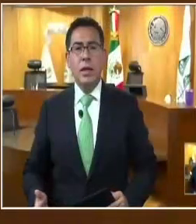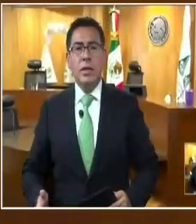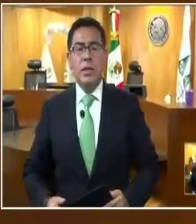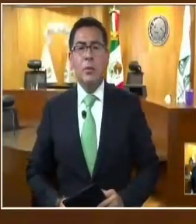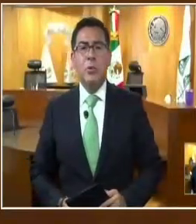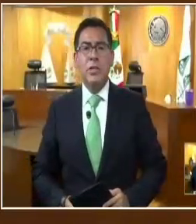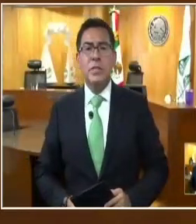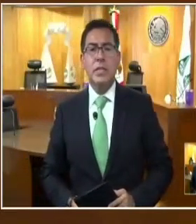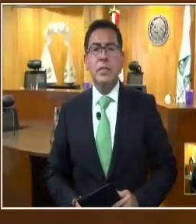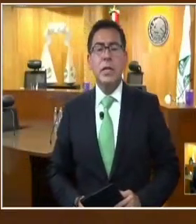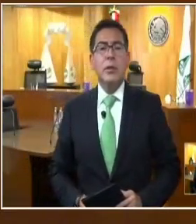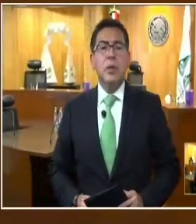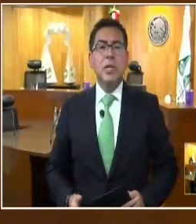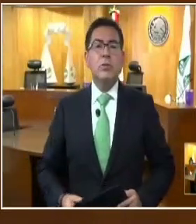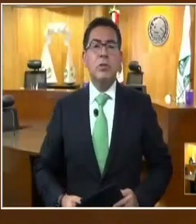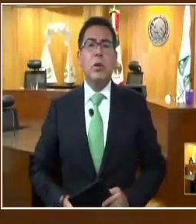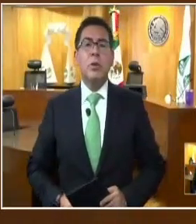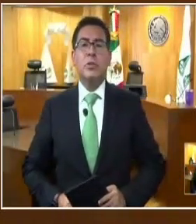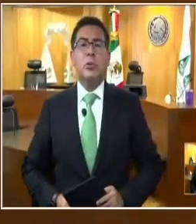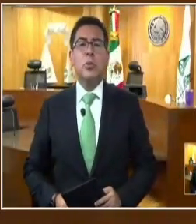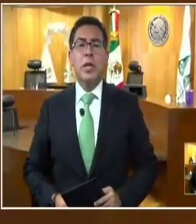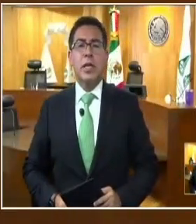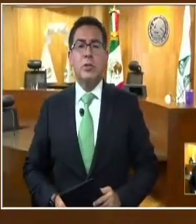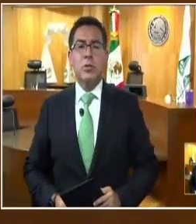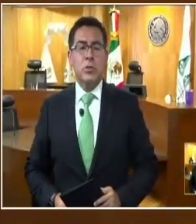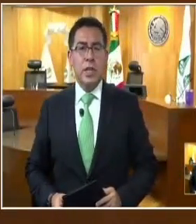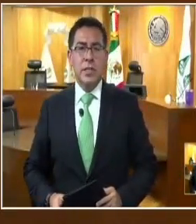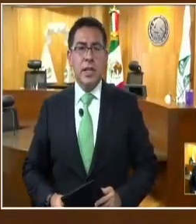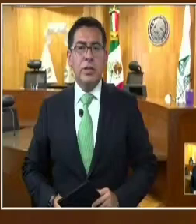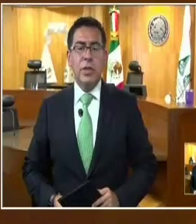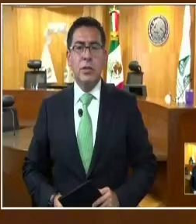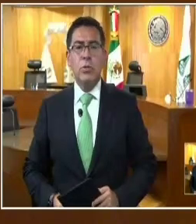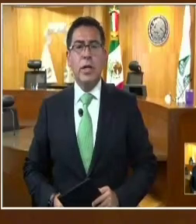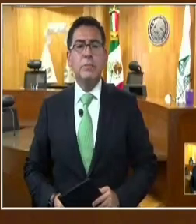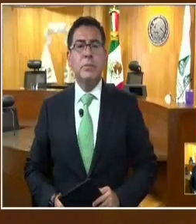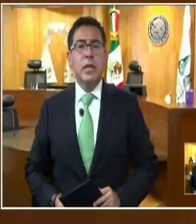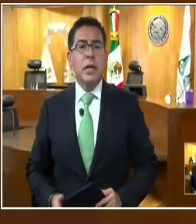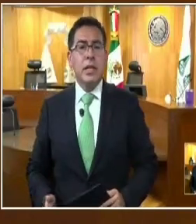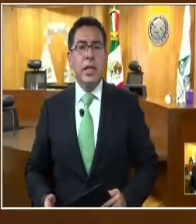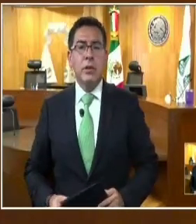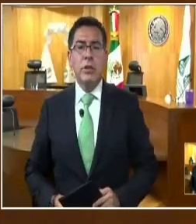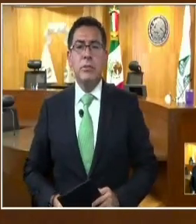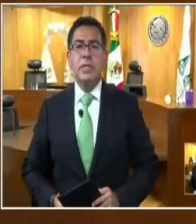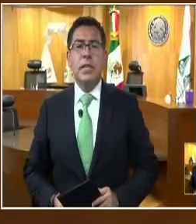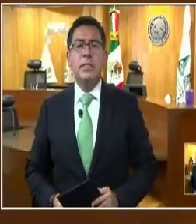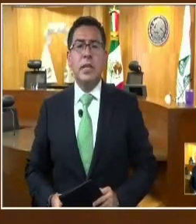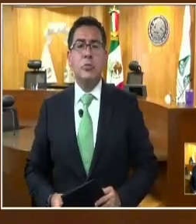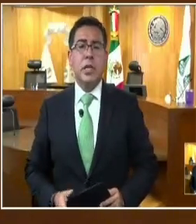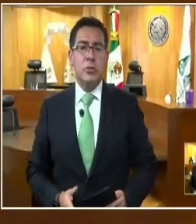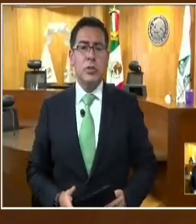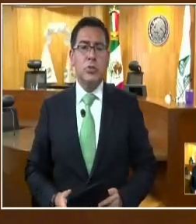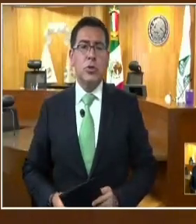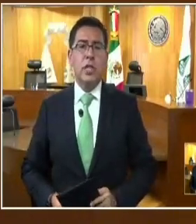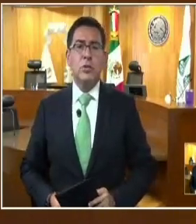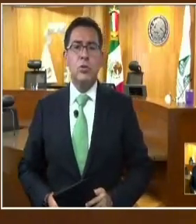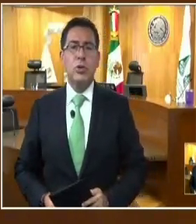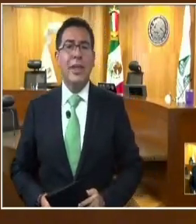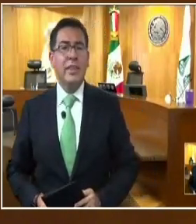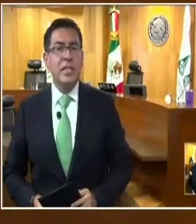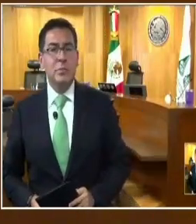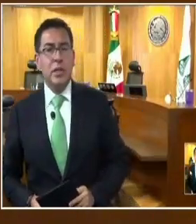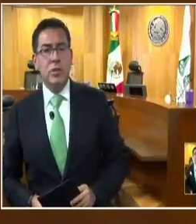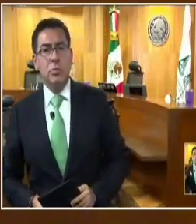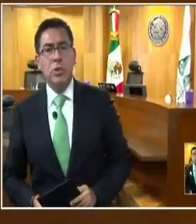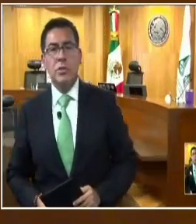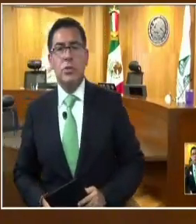qué tal Muy buenas tardes Bienvenidos a una nueva sesión pública de resolución de la sala regional Toluca el día de hoy están listados para su discusión y resolución 10